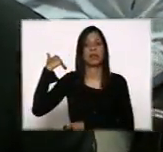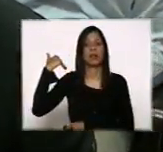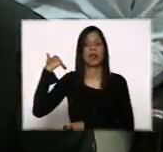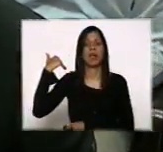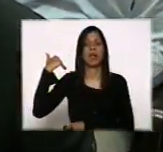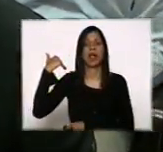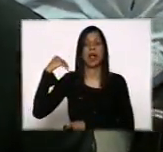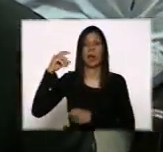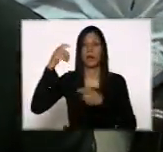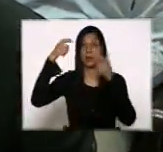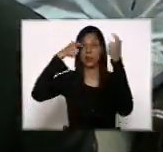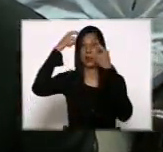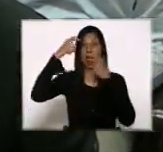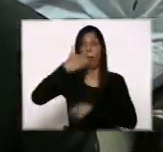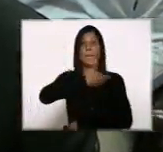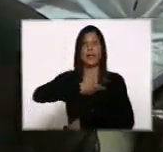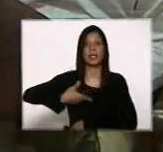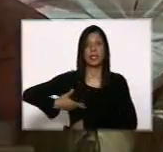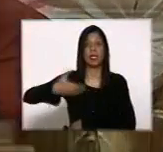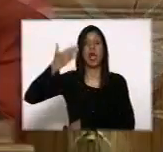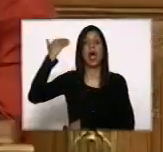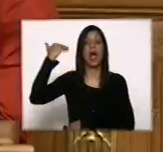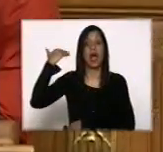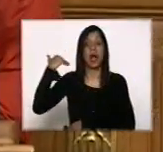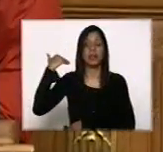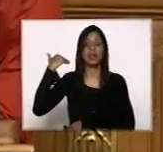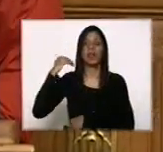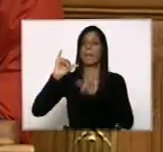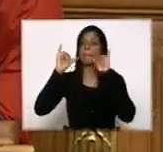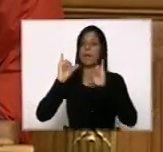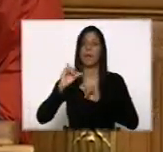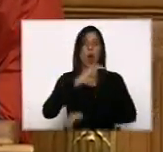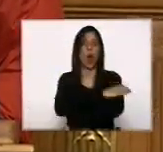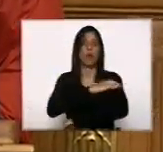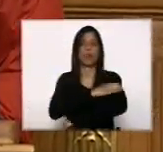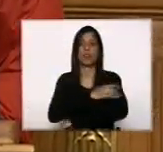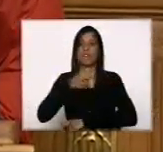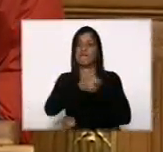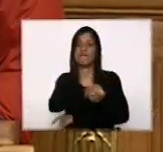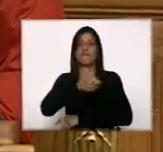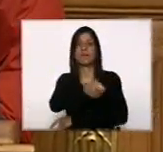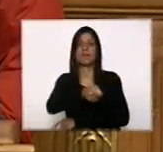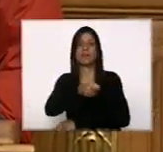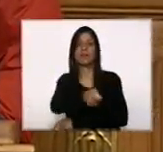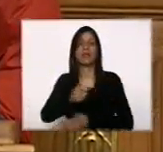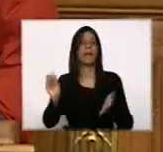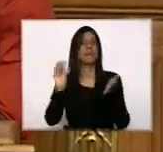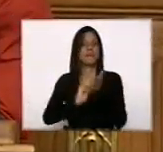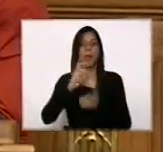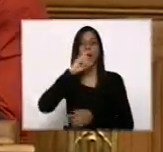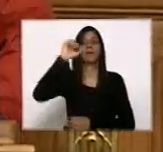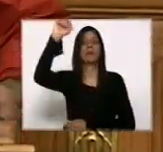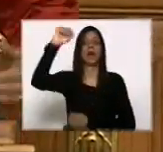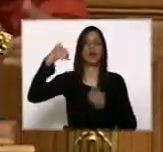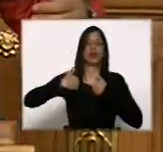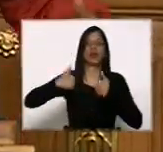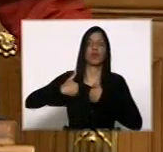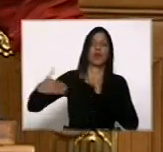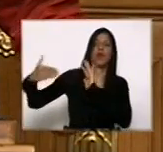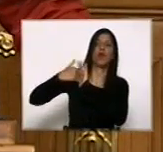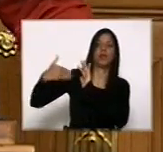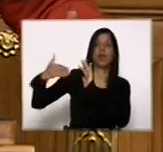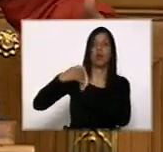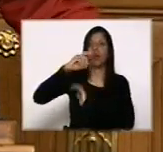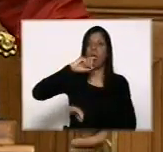gobernó el comandante Chávez, lo repitieron con Nicolás Maduro y probablemente con más saña, con más odio, el odio